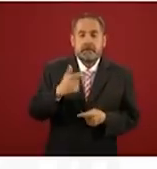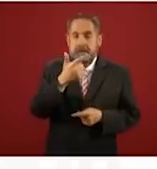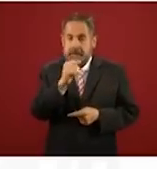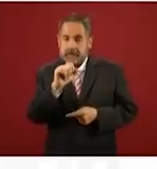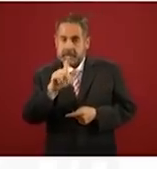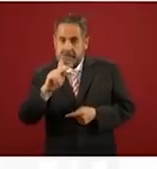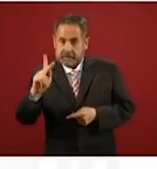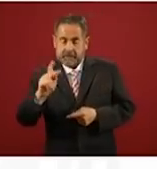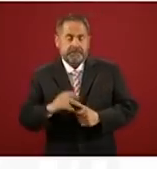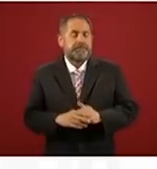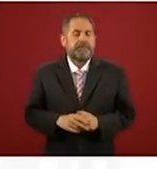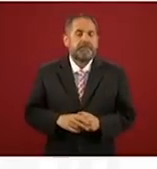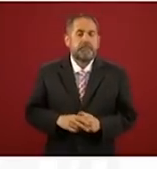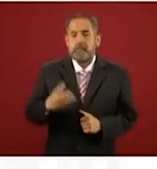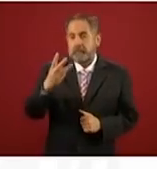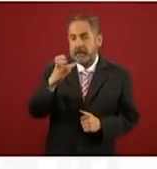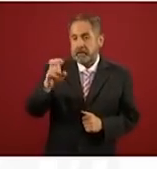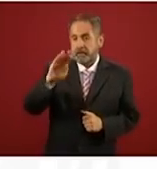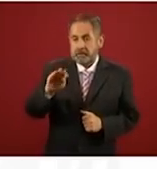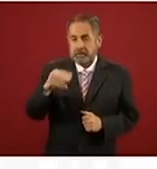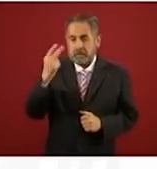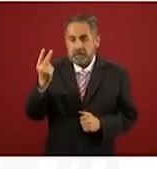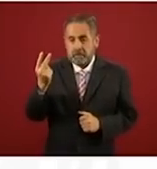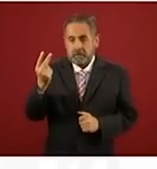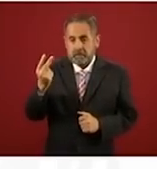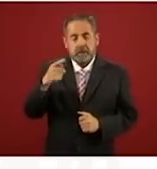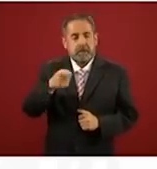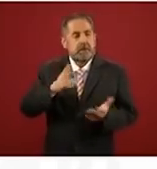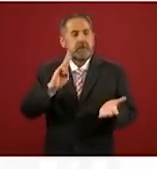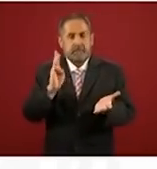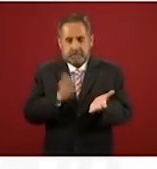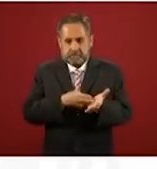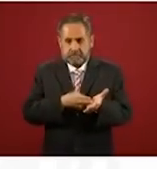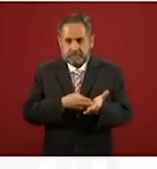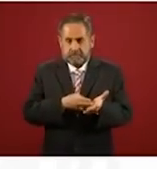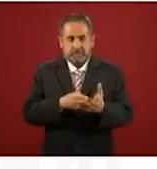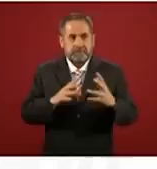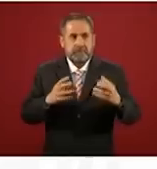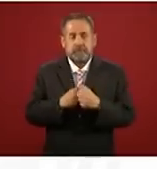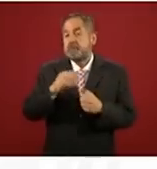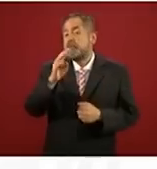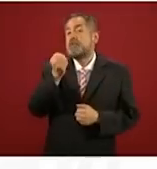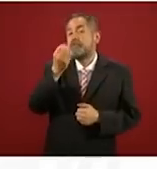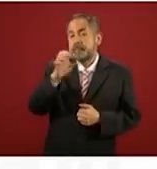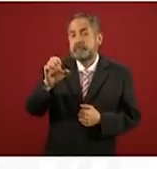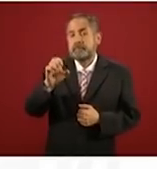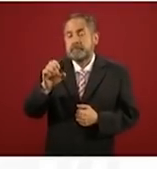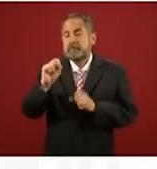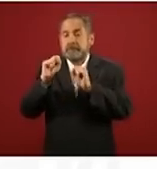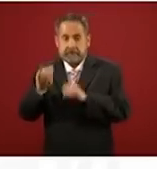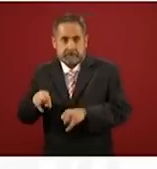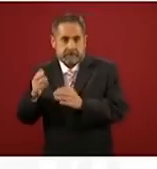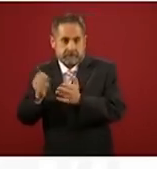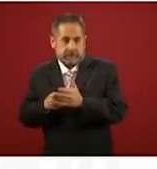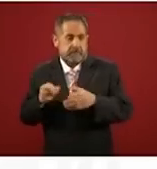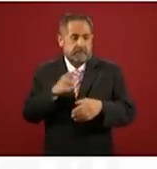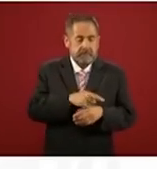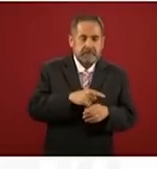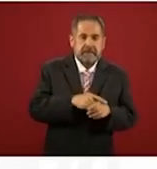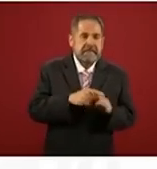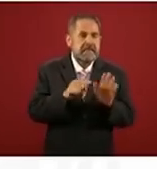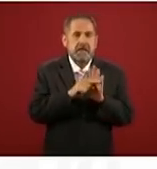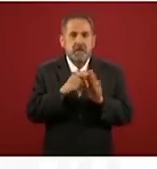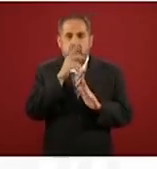392 que fueron infraccionadas perdón 915 fueron sin infracción negativas de